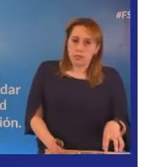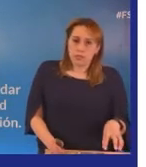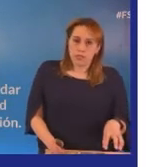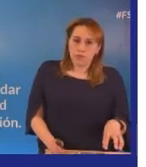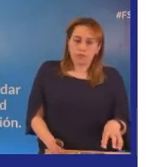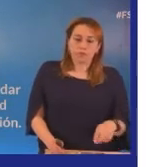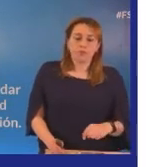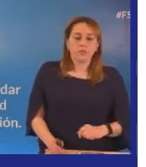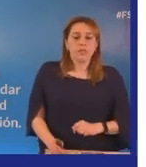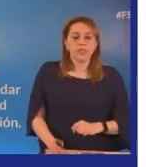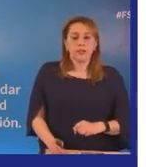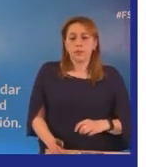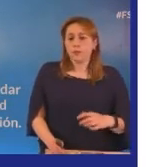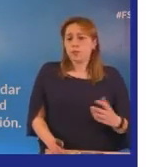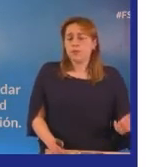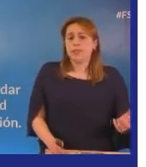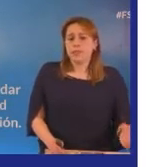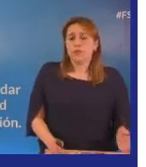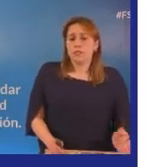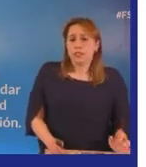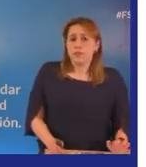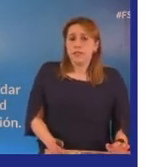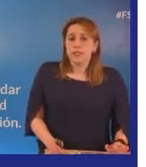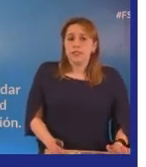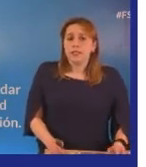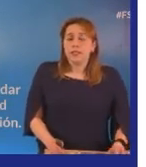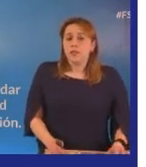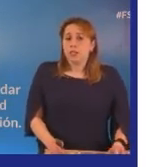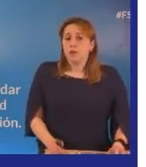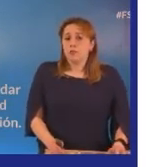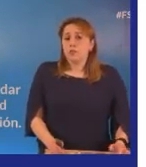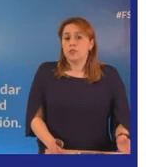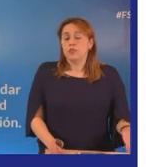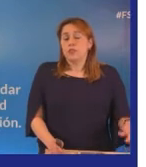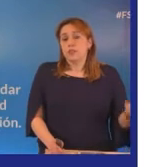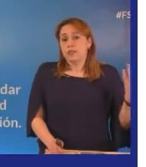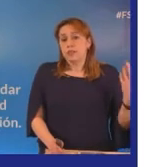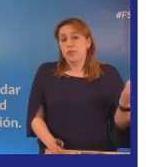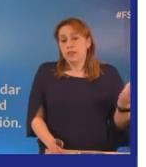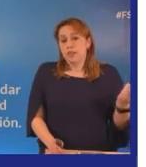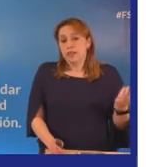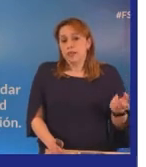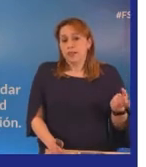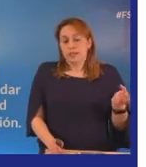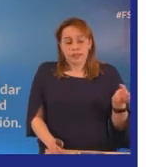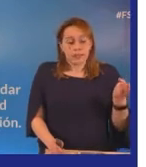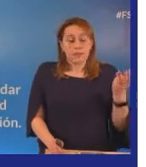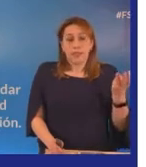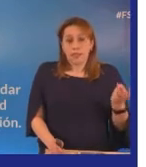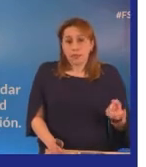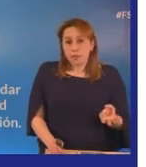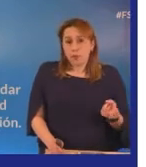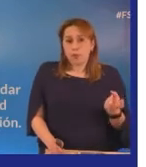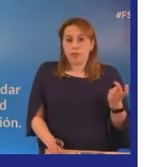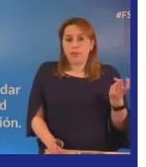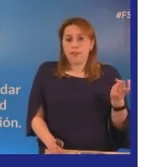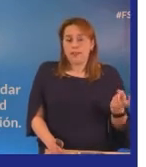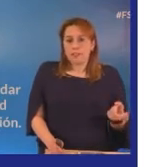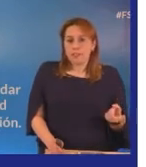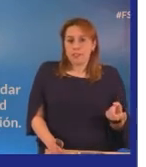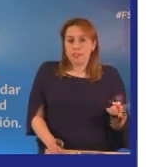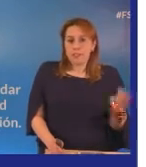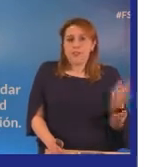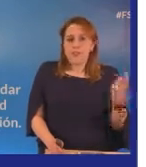más cosas. También vemos la parte cognitiva, que era lo que habíamos dicho con anterioridad, que es la parte de memoria,